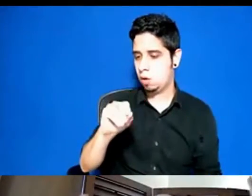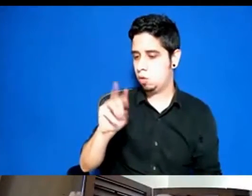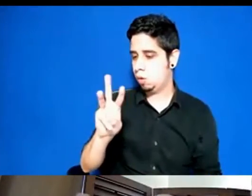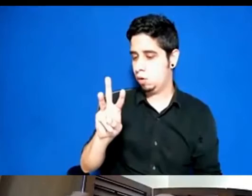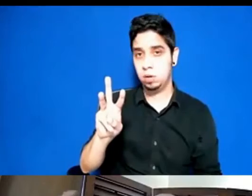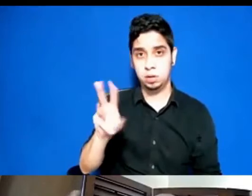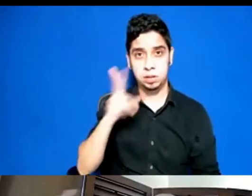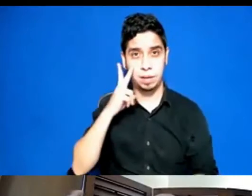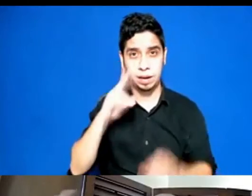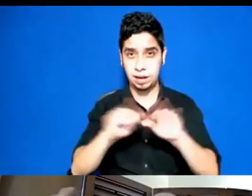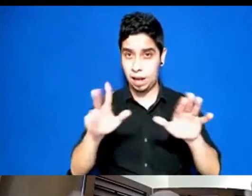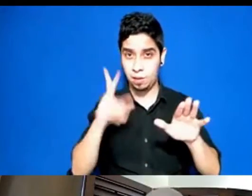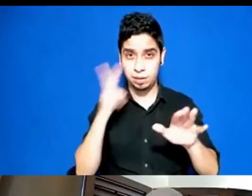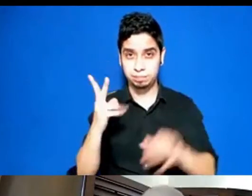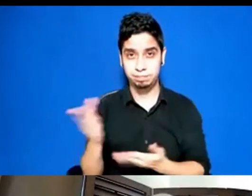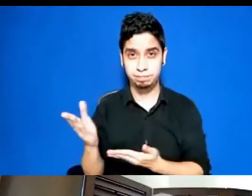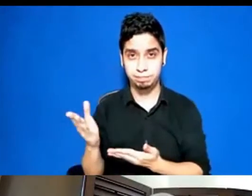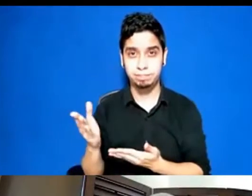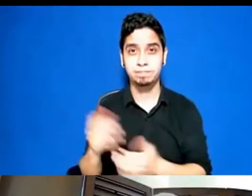que se ve clarito, míralo.